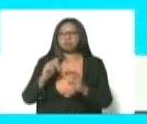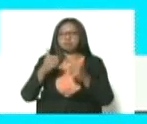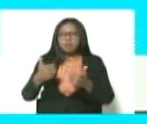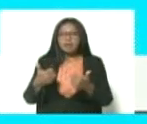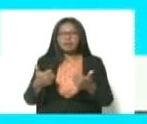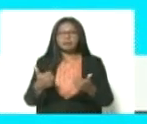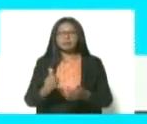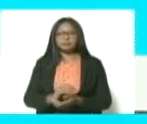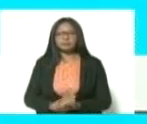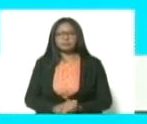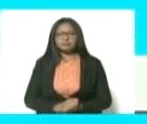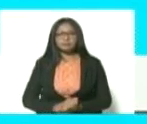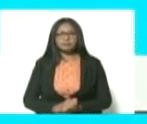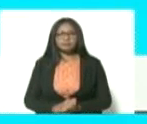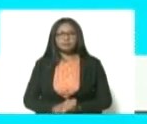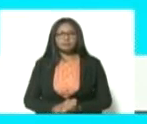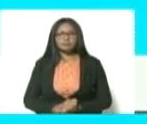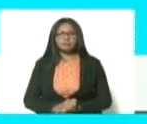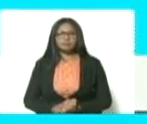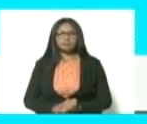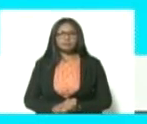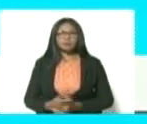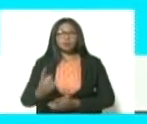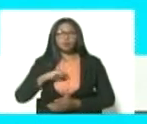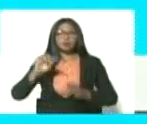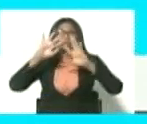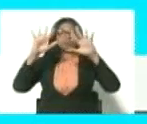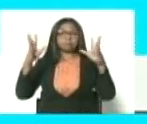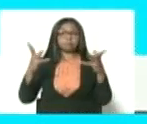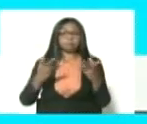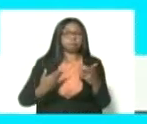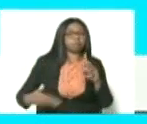para una pandemia tan agresiva.